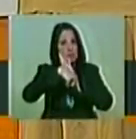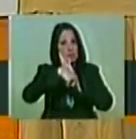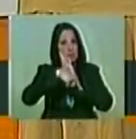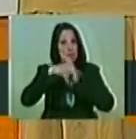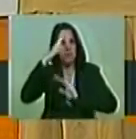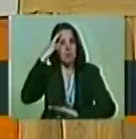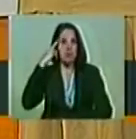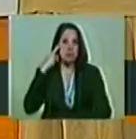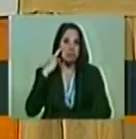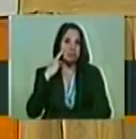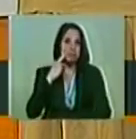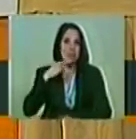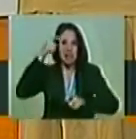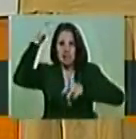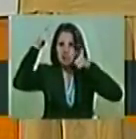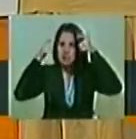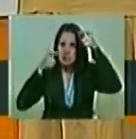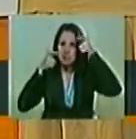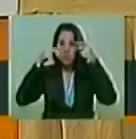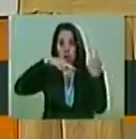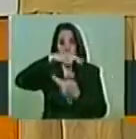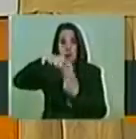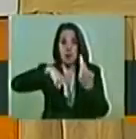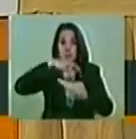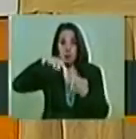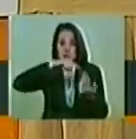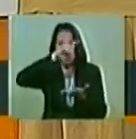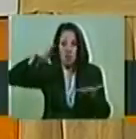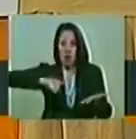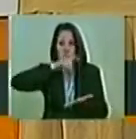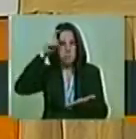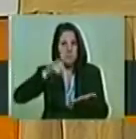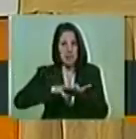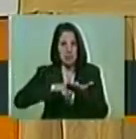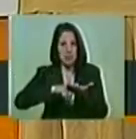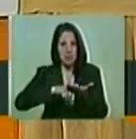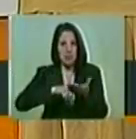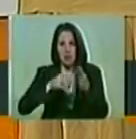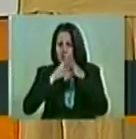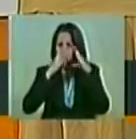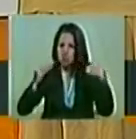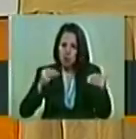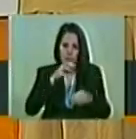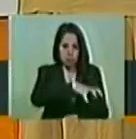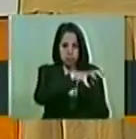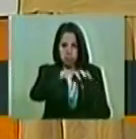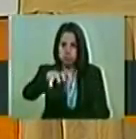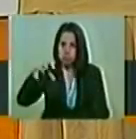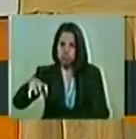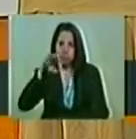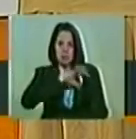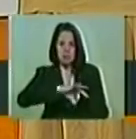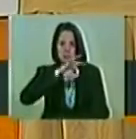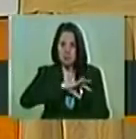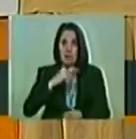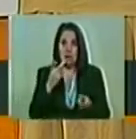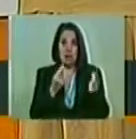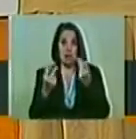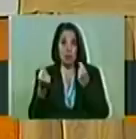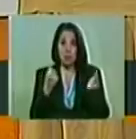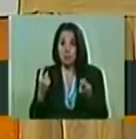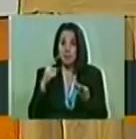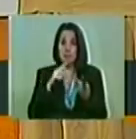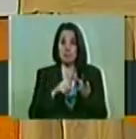bolivarianismo, del chavismo y de la revolución en su conjunto, en todos los campos. De la sociedad, de la economía, de